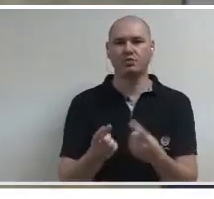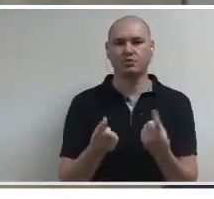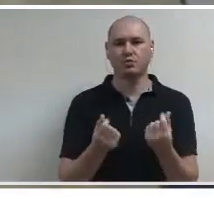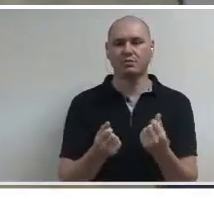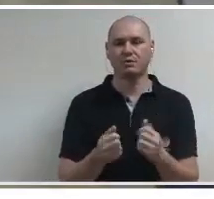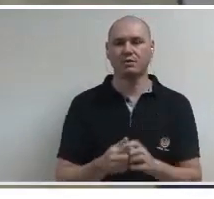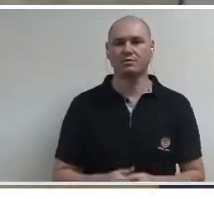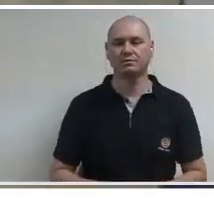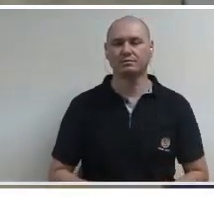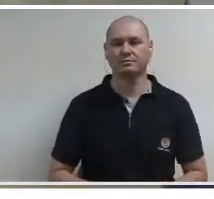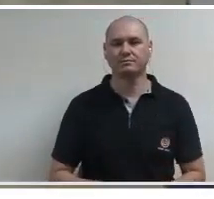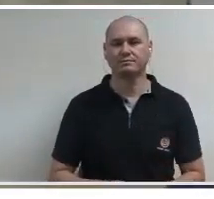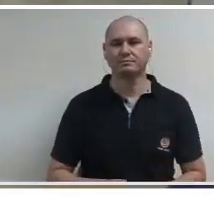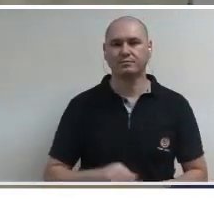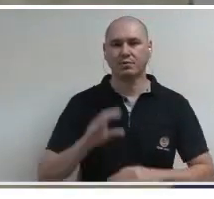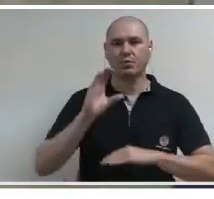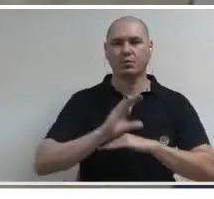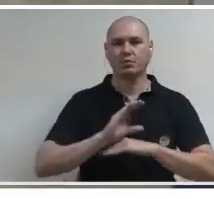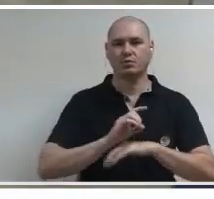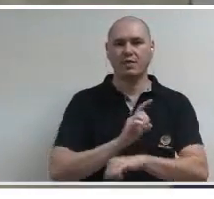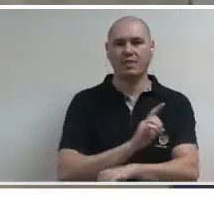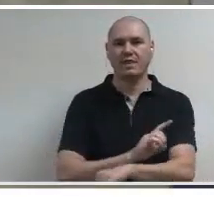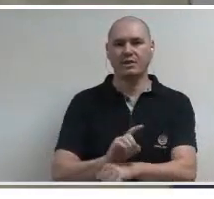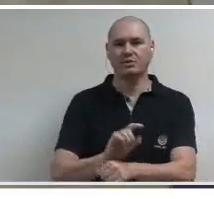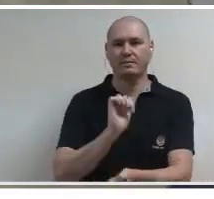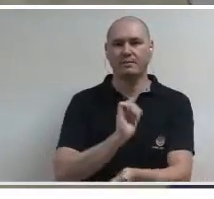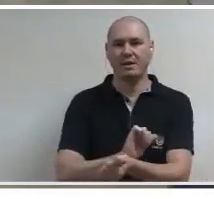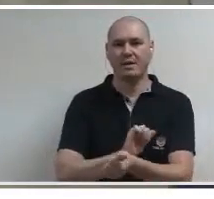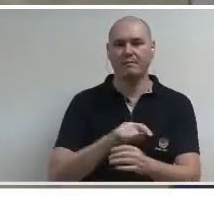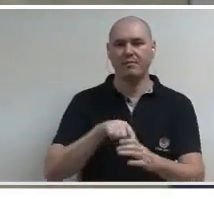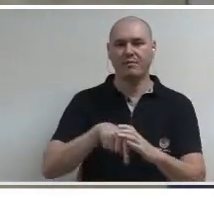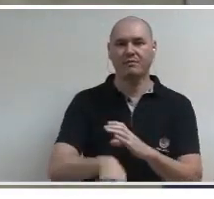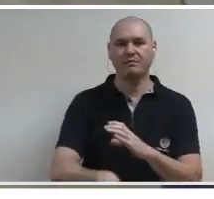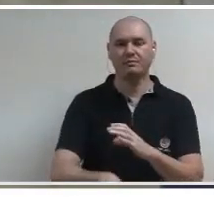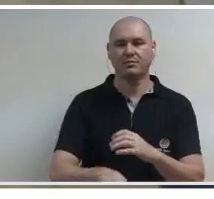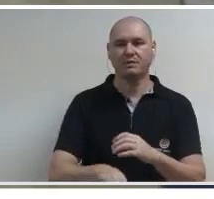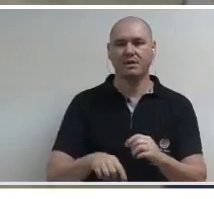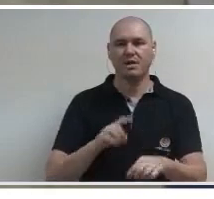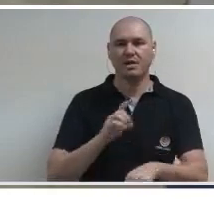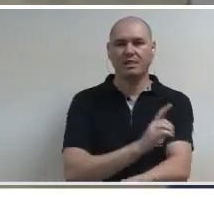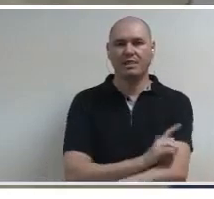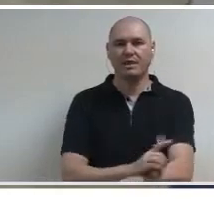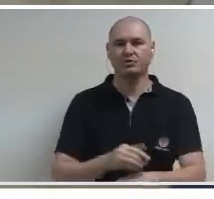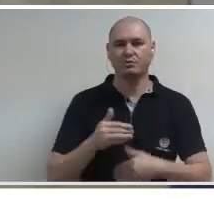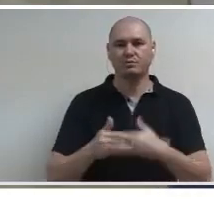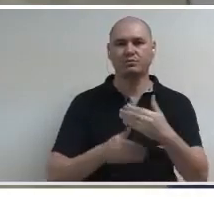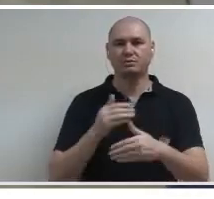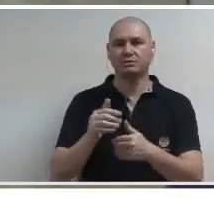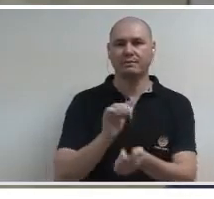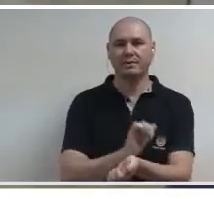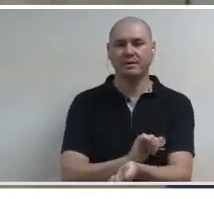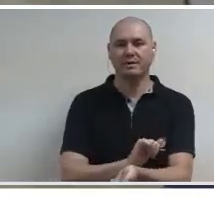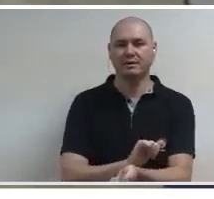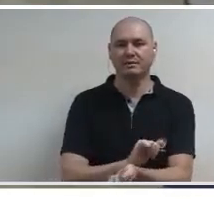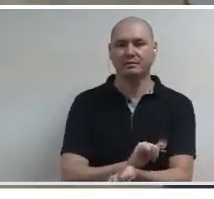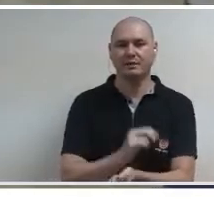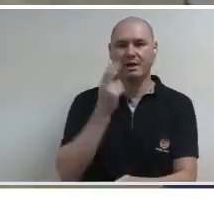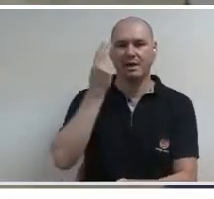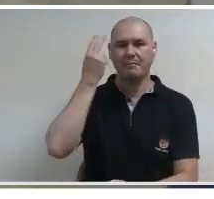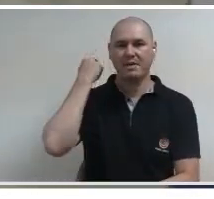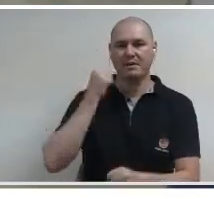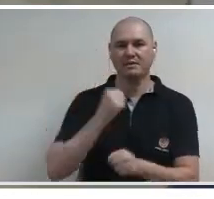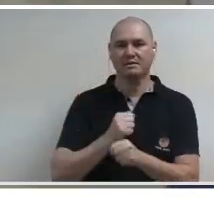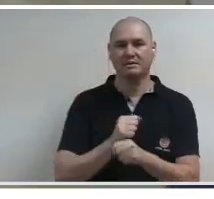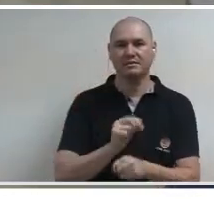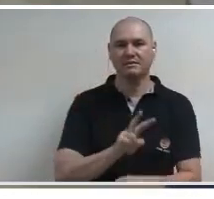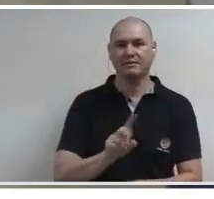derecho económico. 2016, ABI, Orco curso, derecho penal profundizado, derecho procesal penal. Experiencia